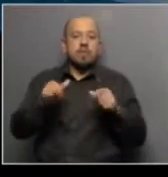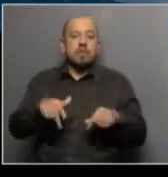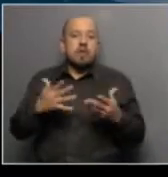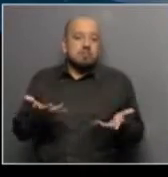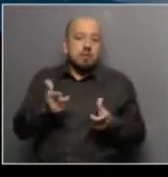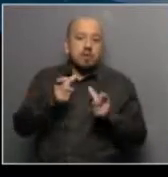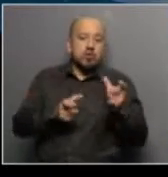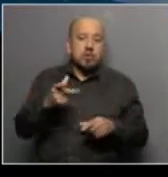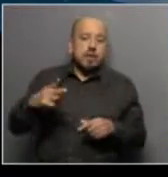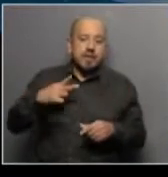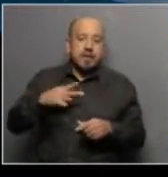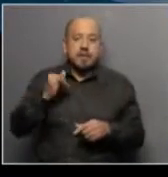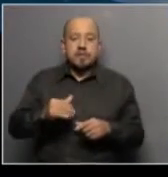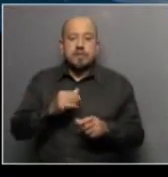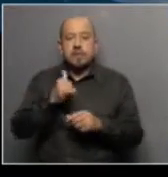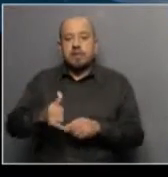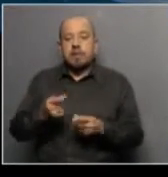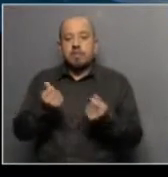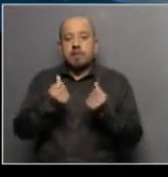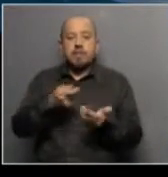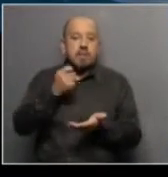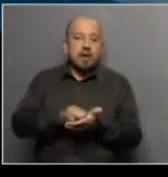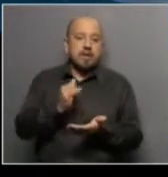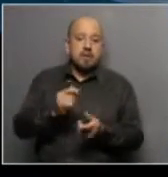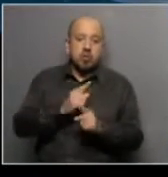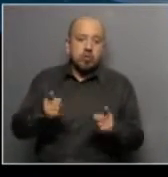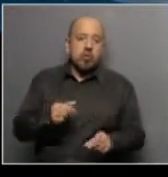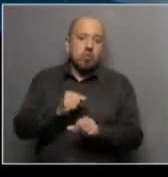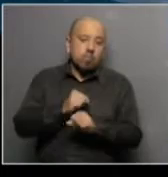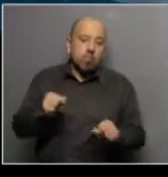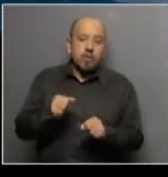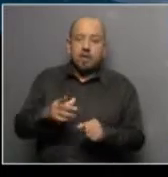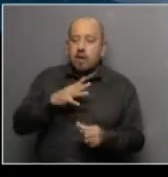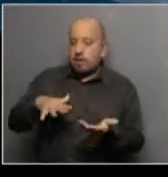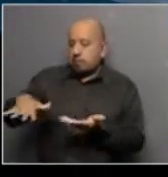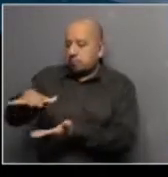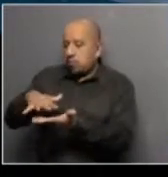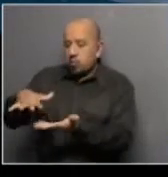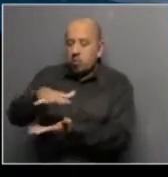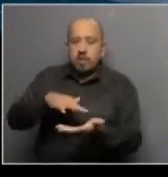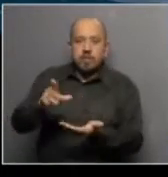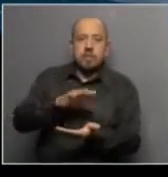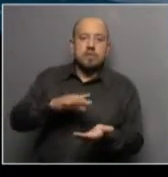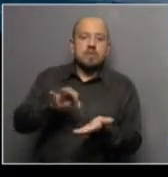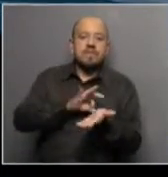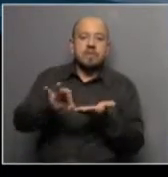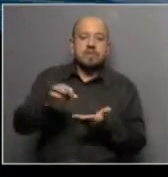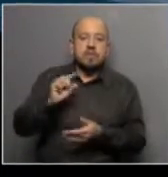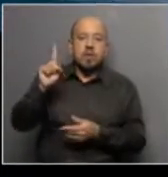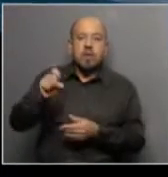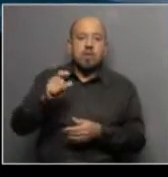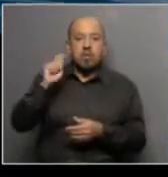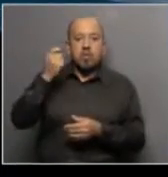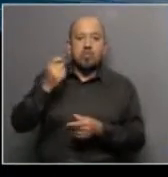por la especulación inmobiliaria también. Quedan en el medio de la ciudad zonas con servicios, agua, luz, saneamiento disponibles,